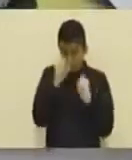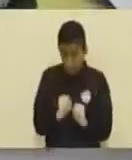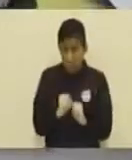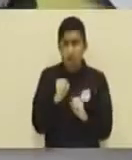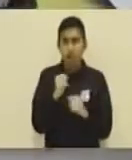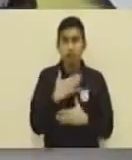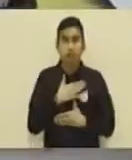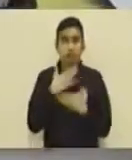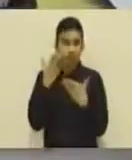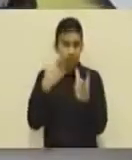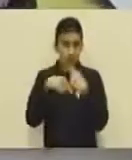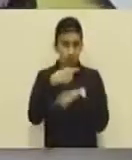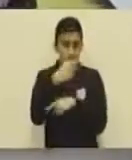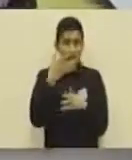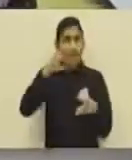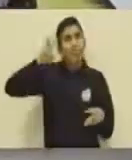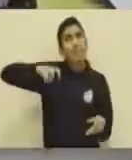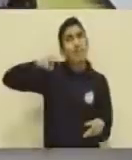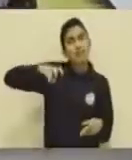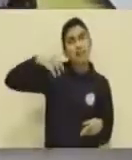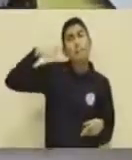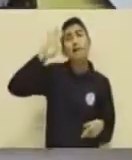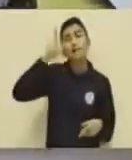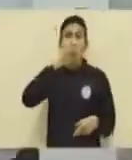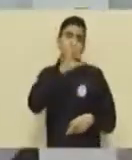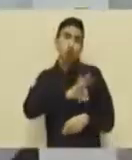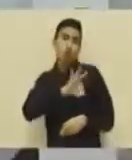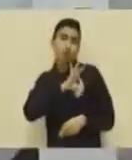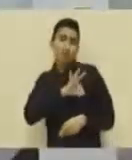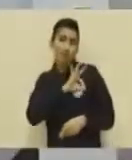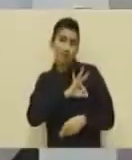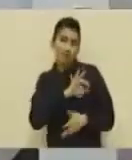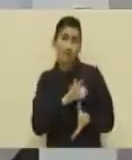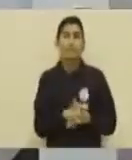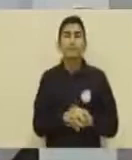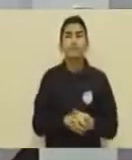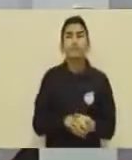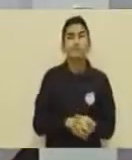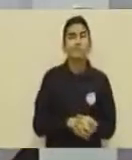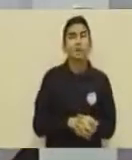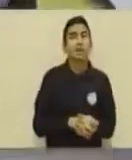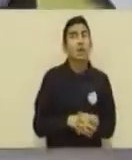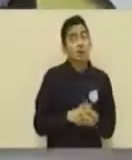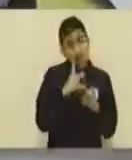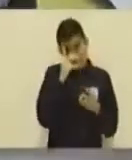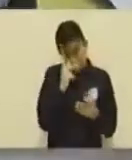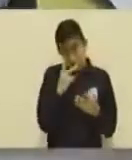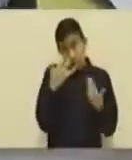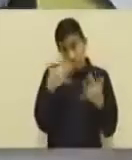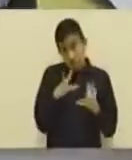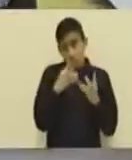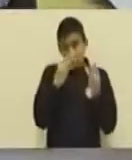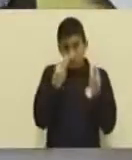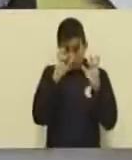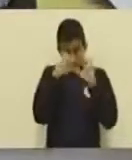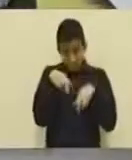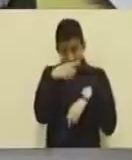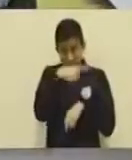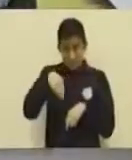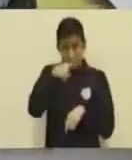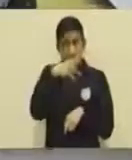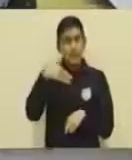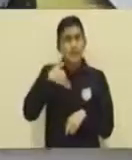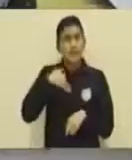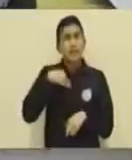podemos complacer lo que los demás necesitan o lo que la sociedad nos exige, ¿verdad? Y es que muchas personas